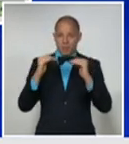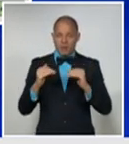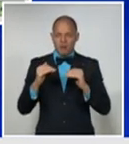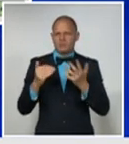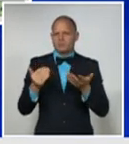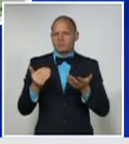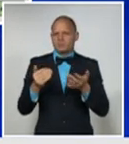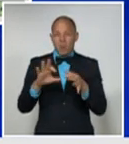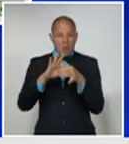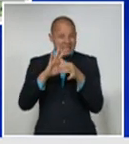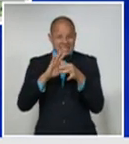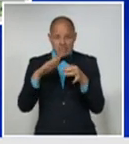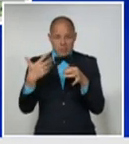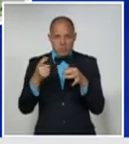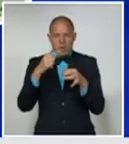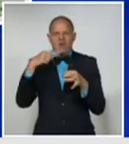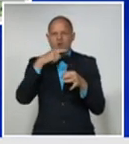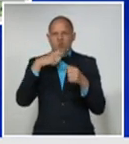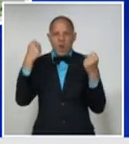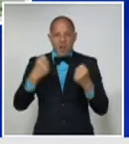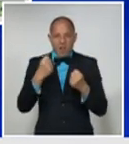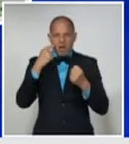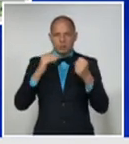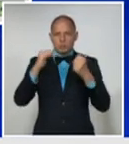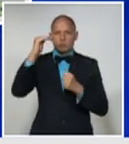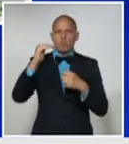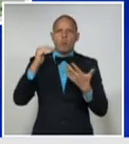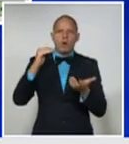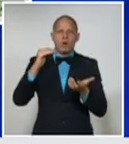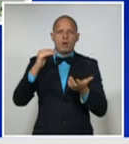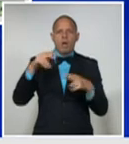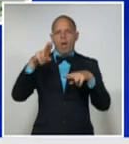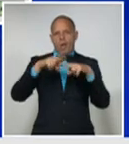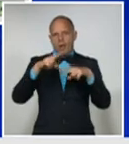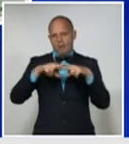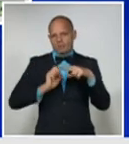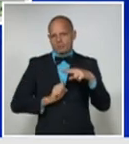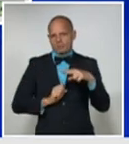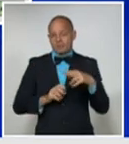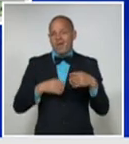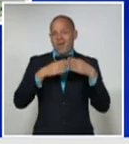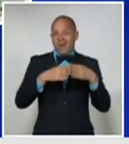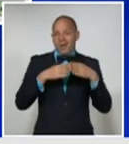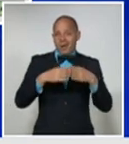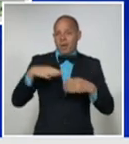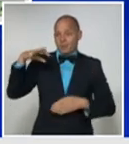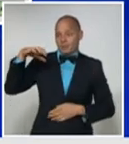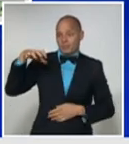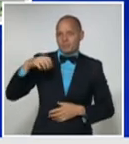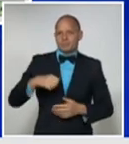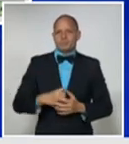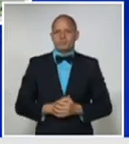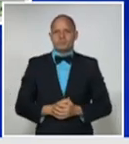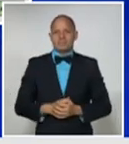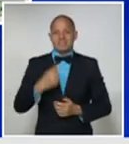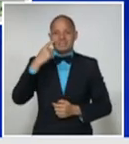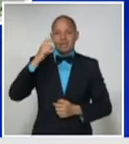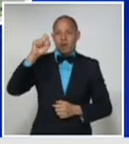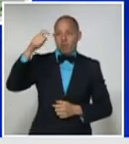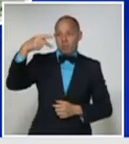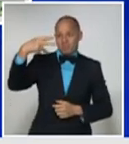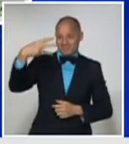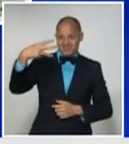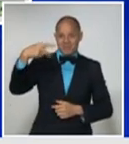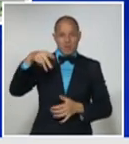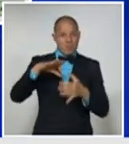305,1 su tasa de incidencia. Granma y Pinar del Río en segundo y tercer